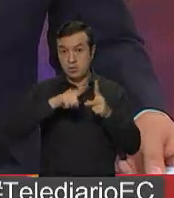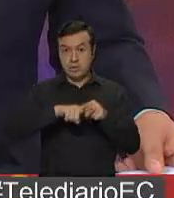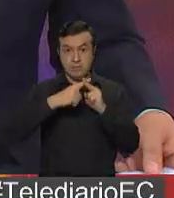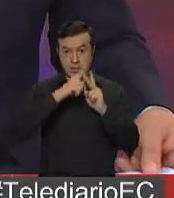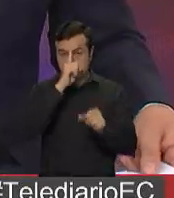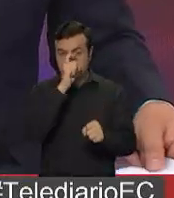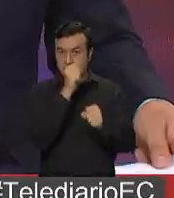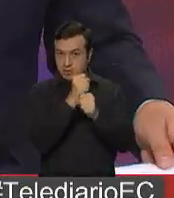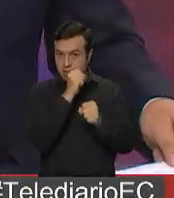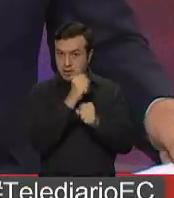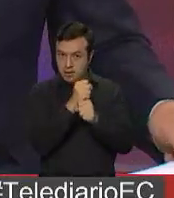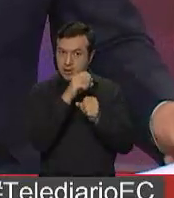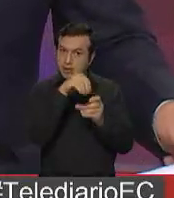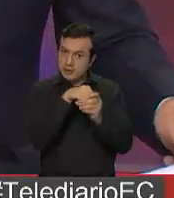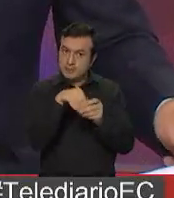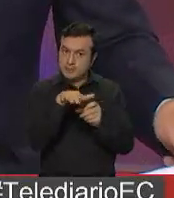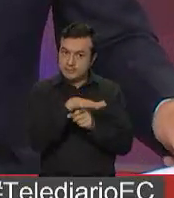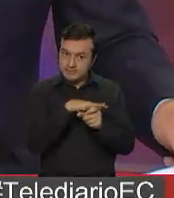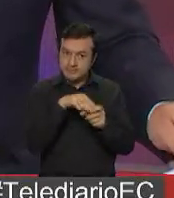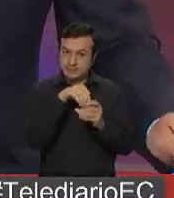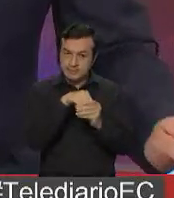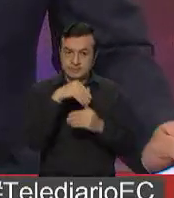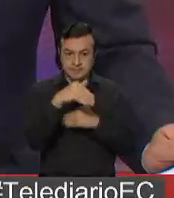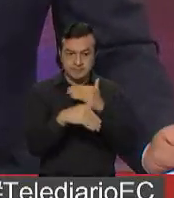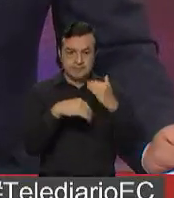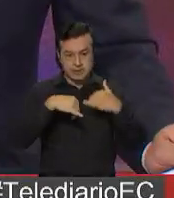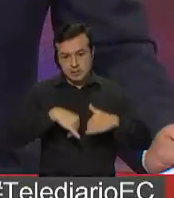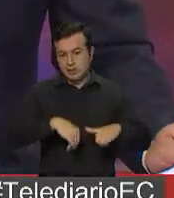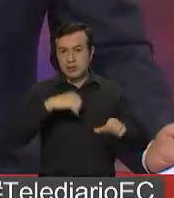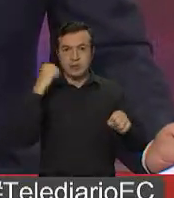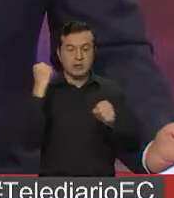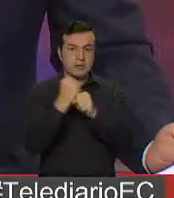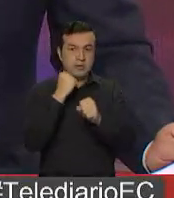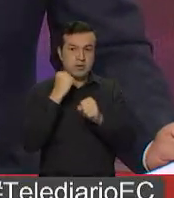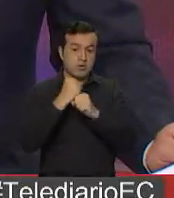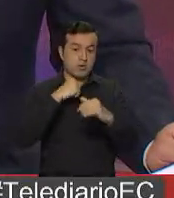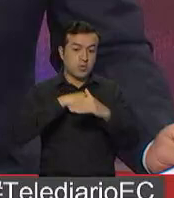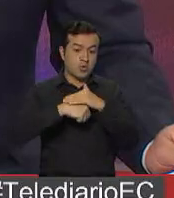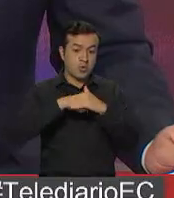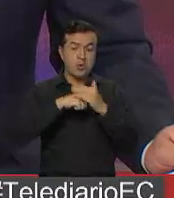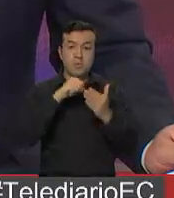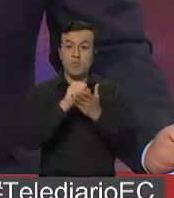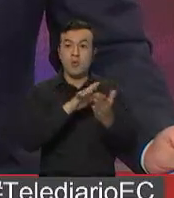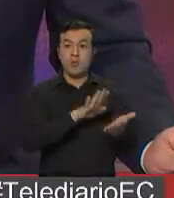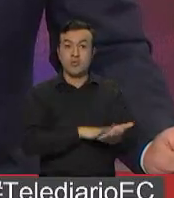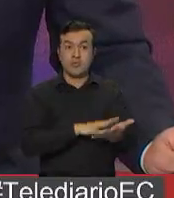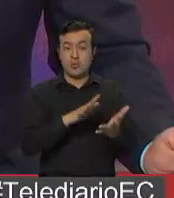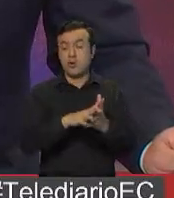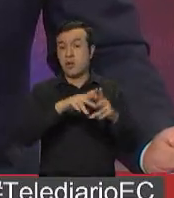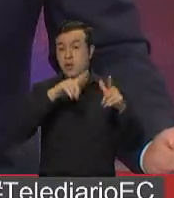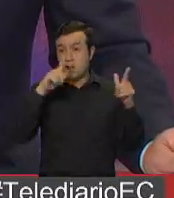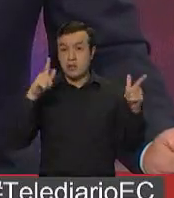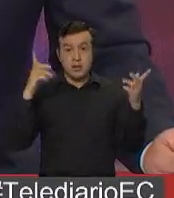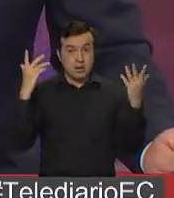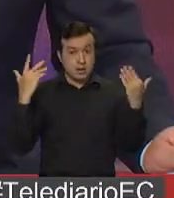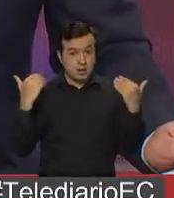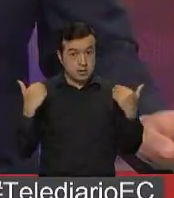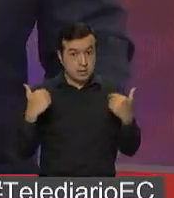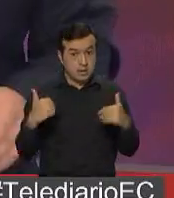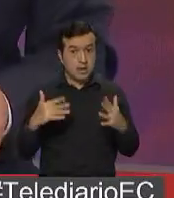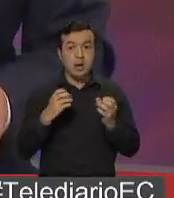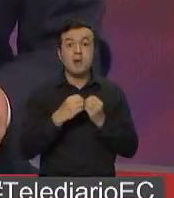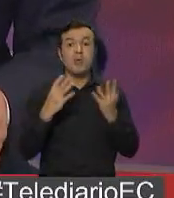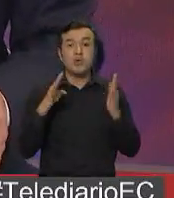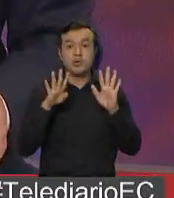sus trabajos, sus operaciones para continuar con el avance de este proyecto, de este megaproyecto que ya registra un